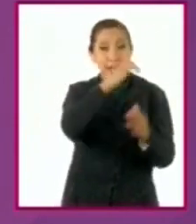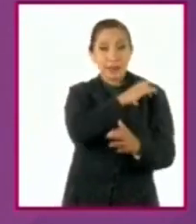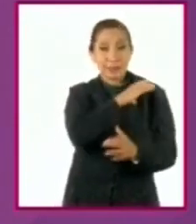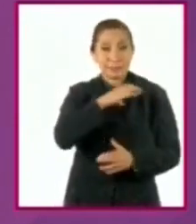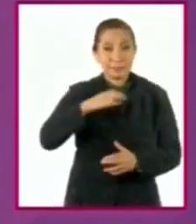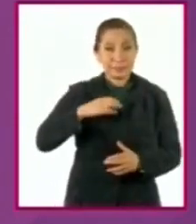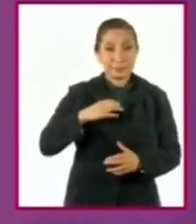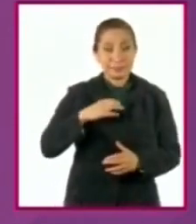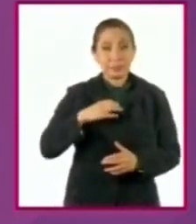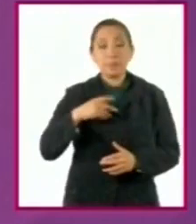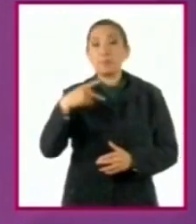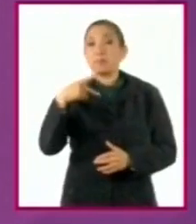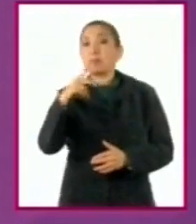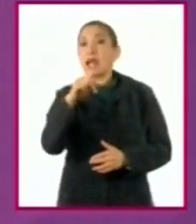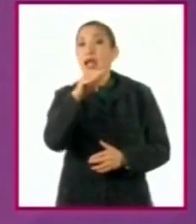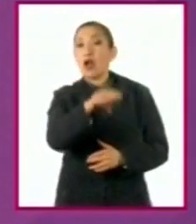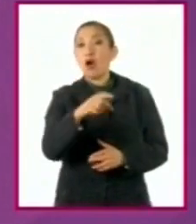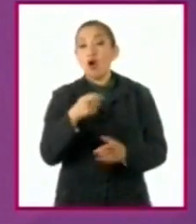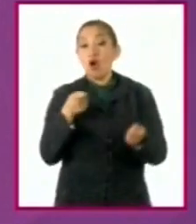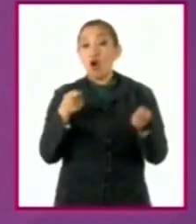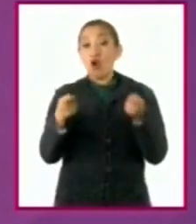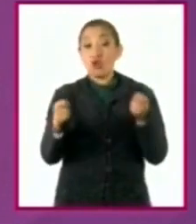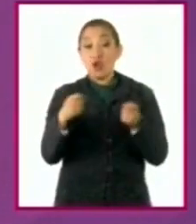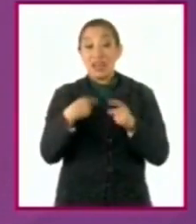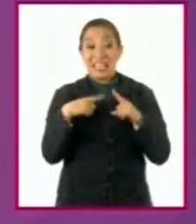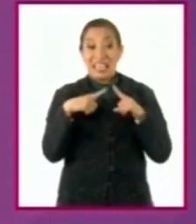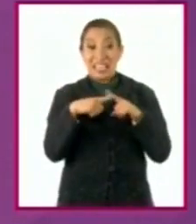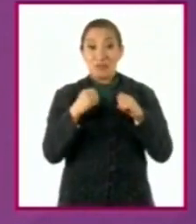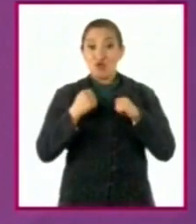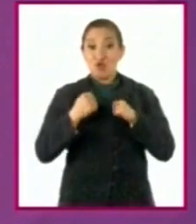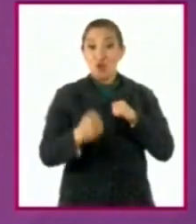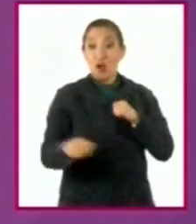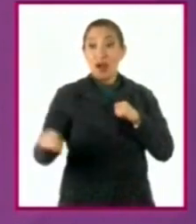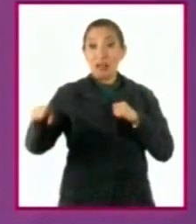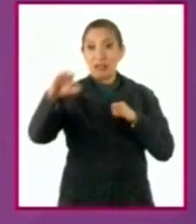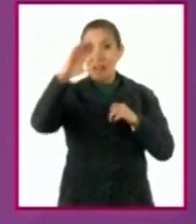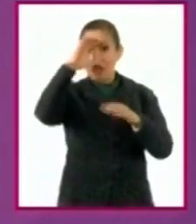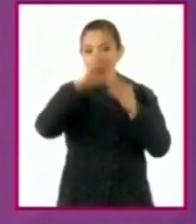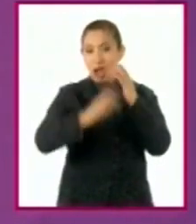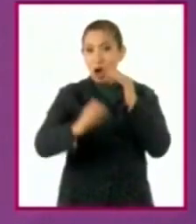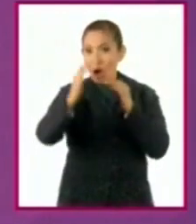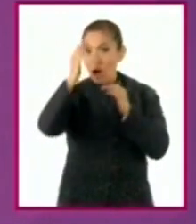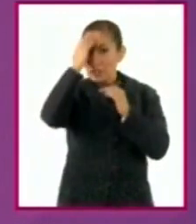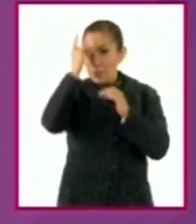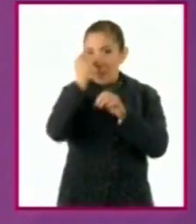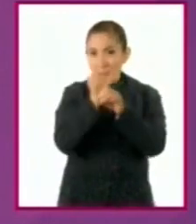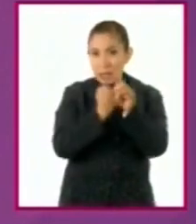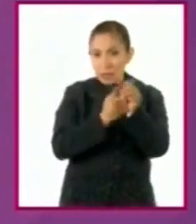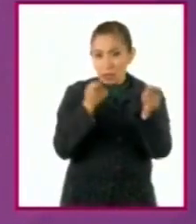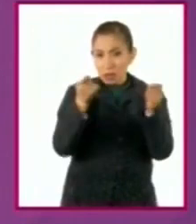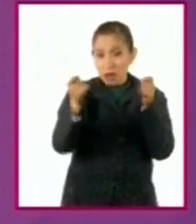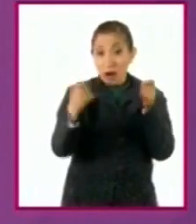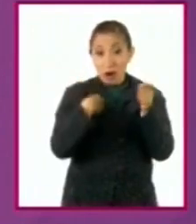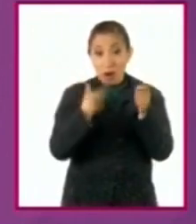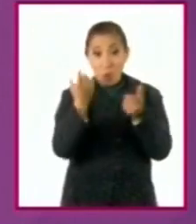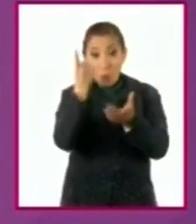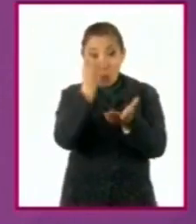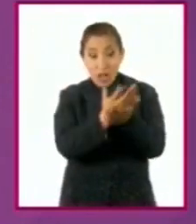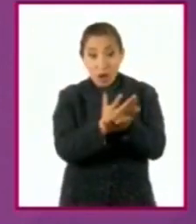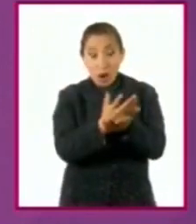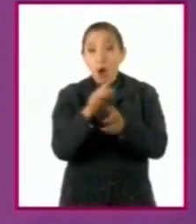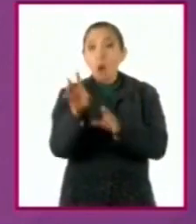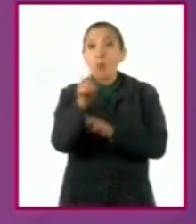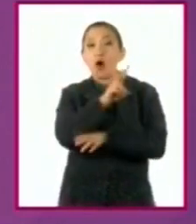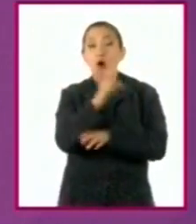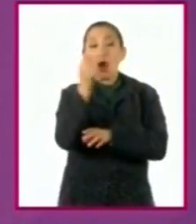cristianismo. Sin embargo, el control que tenía la Iglesia Católica sobre el conocimiento y la investigación ya no era absoluto como